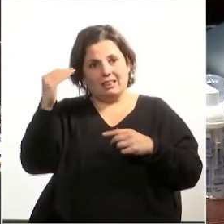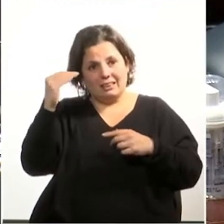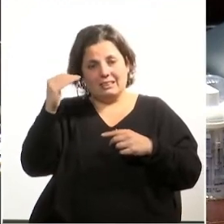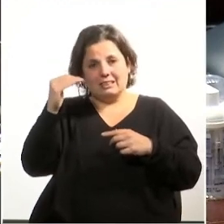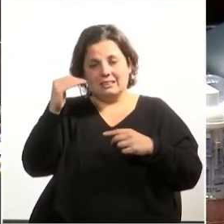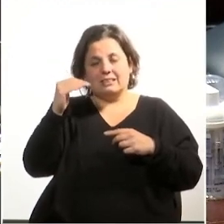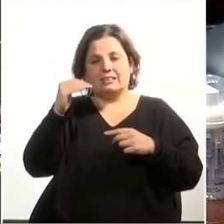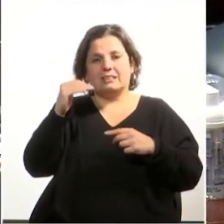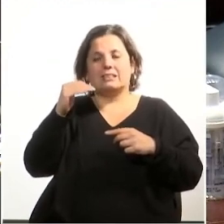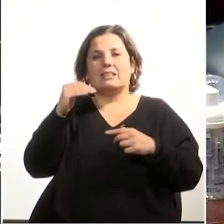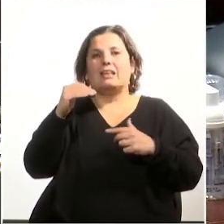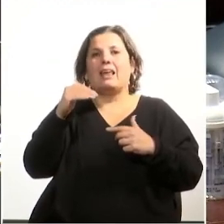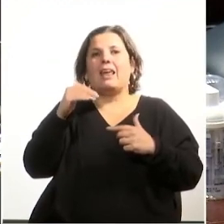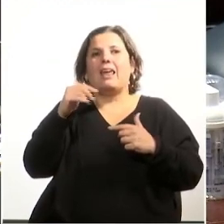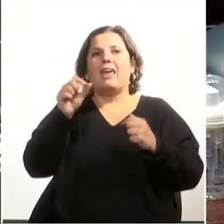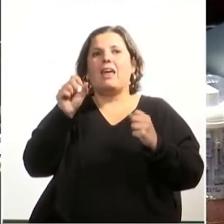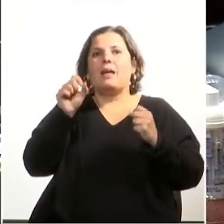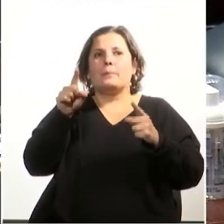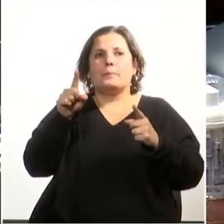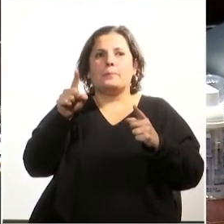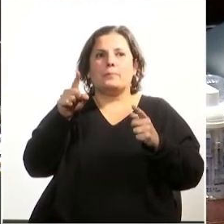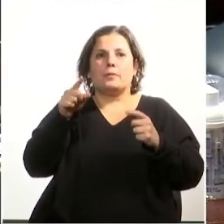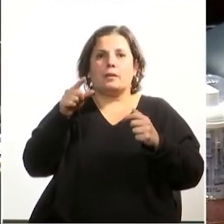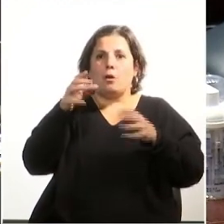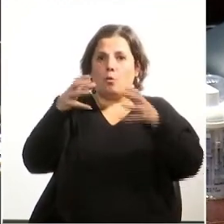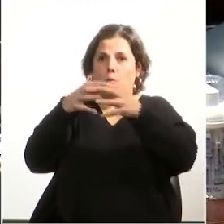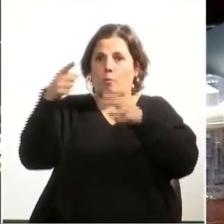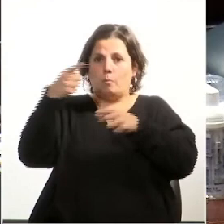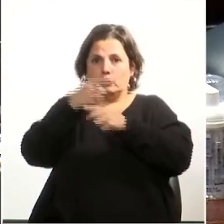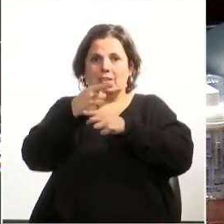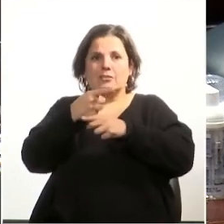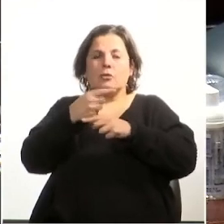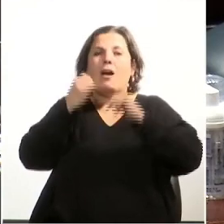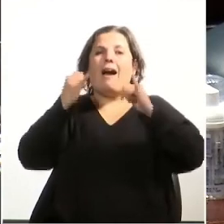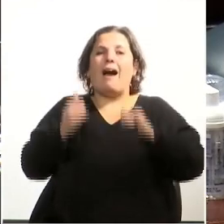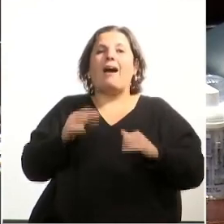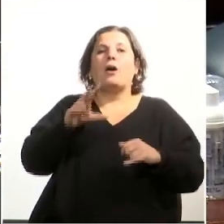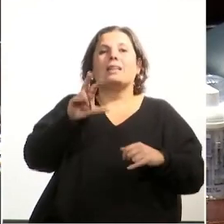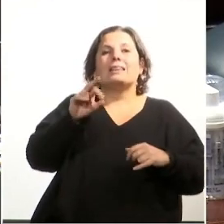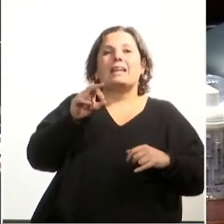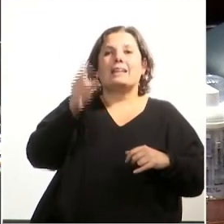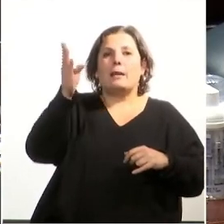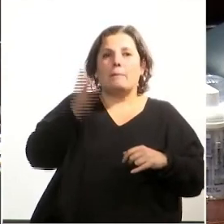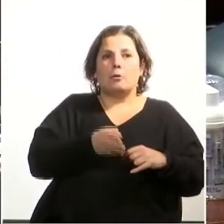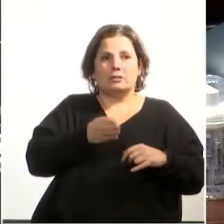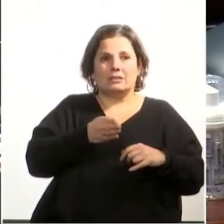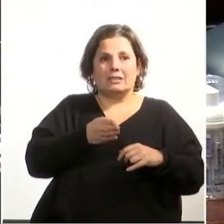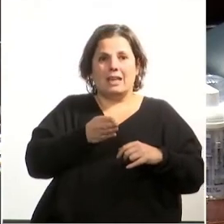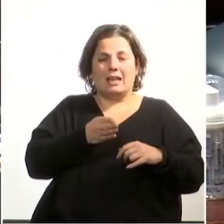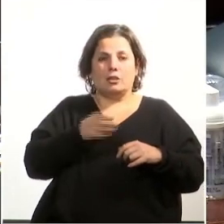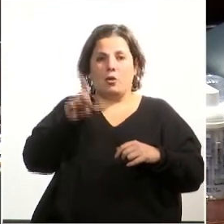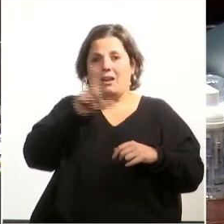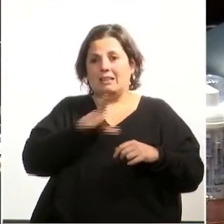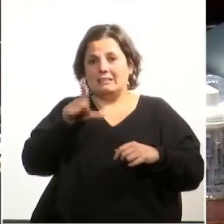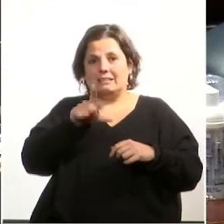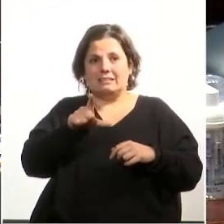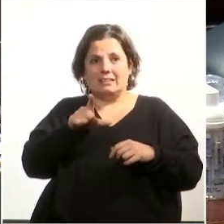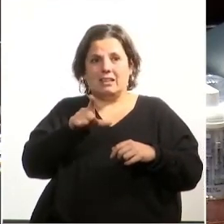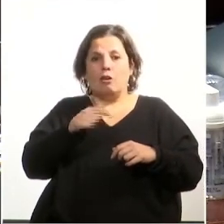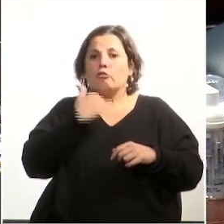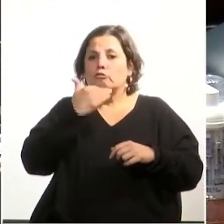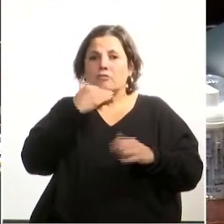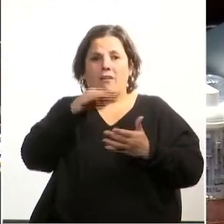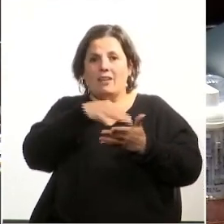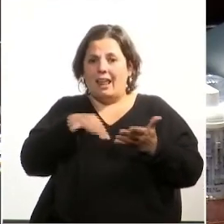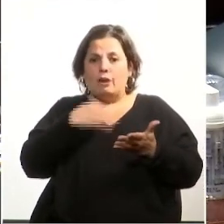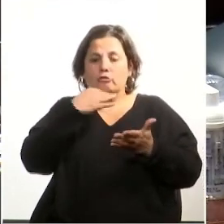docentes que pertenecen a la oposición, hay un 30% de educandos de la enseñanza media que son